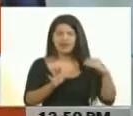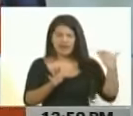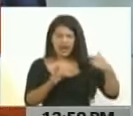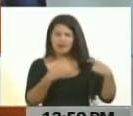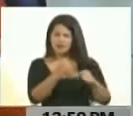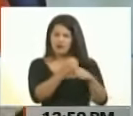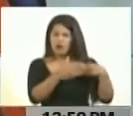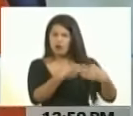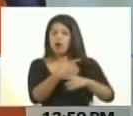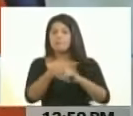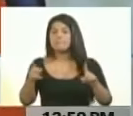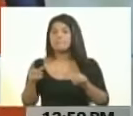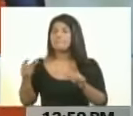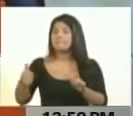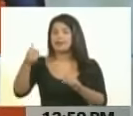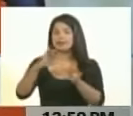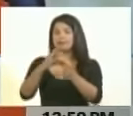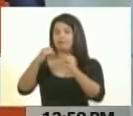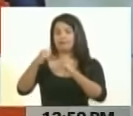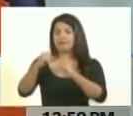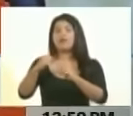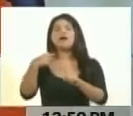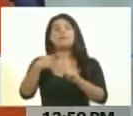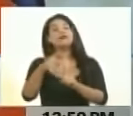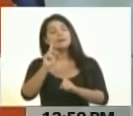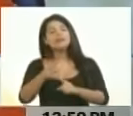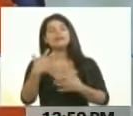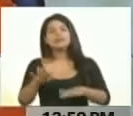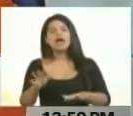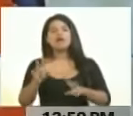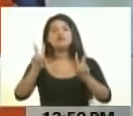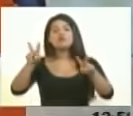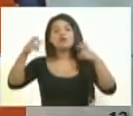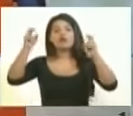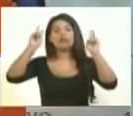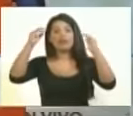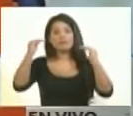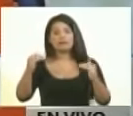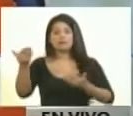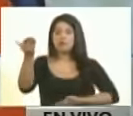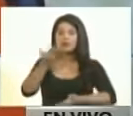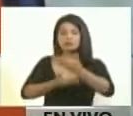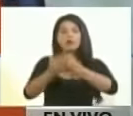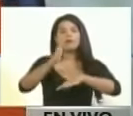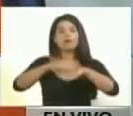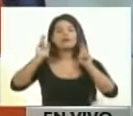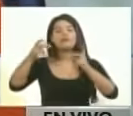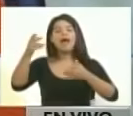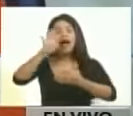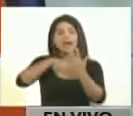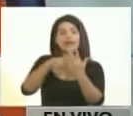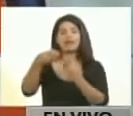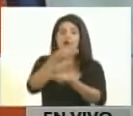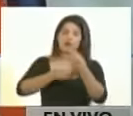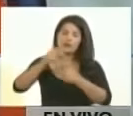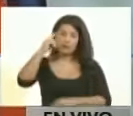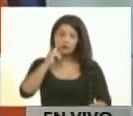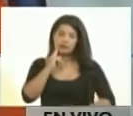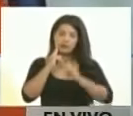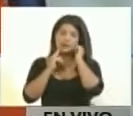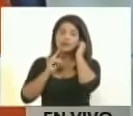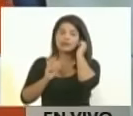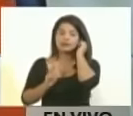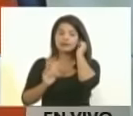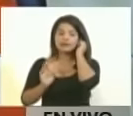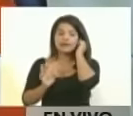hemos creado nuevas áreas de cooperación en el marco de la agenda económica bolivariana diseñada y